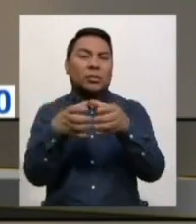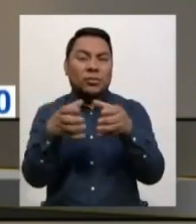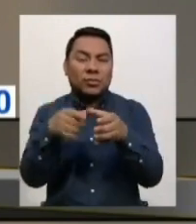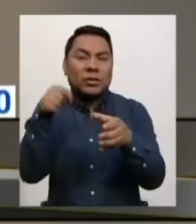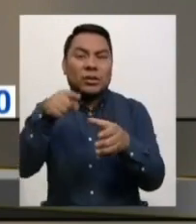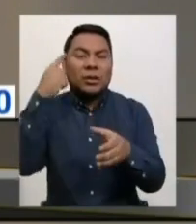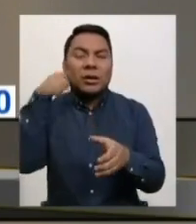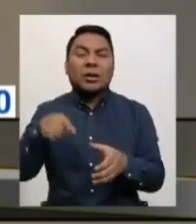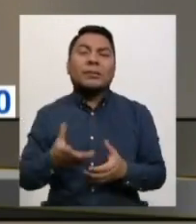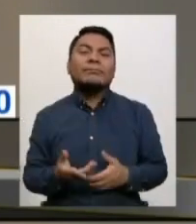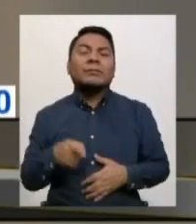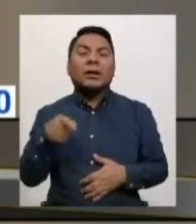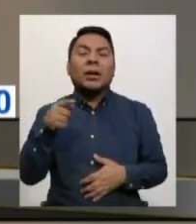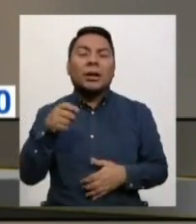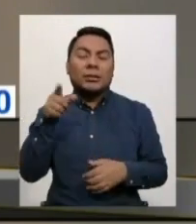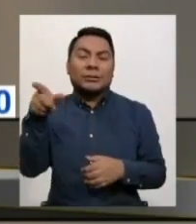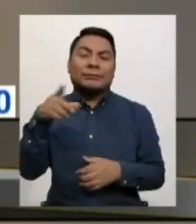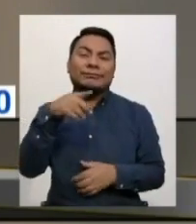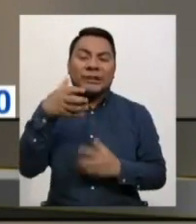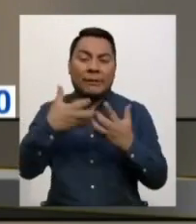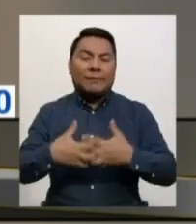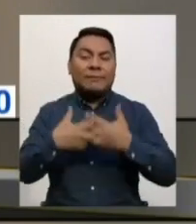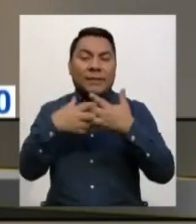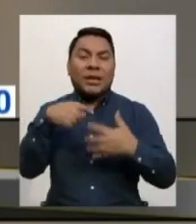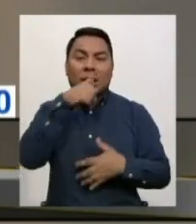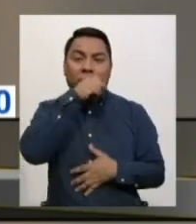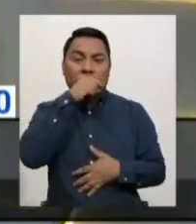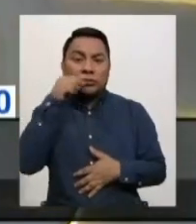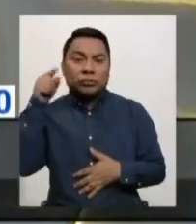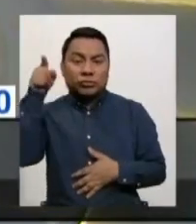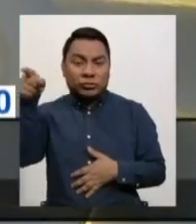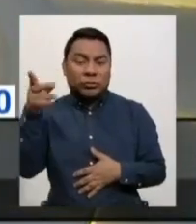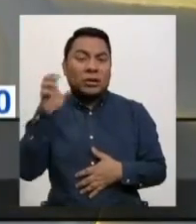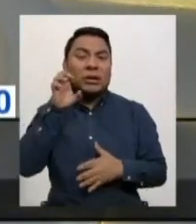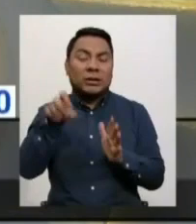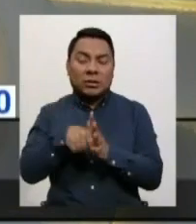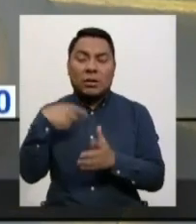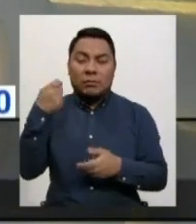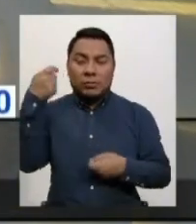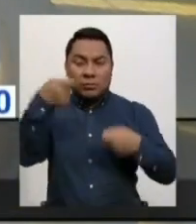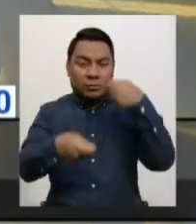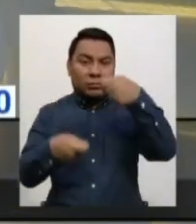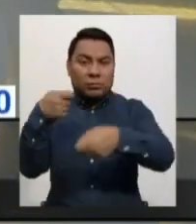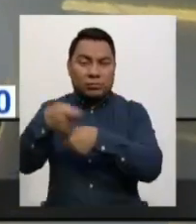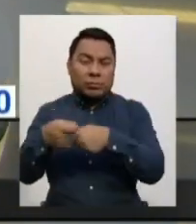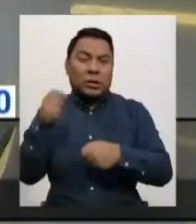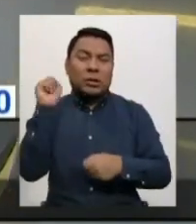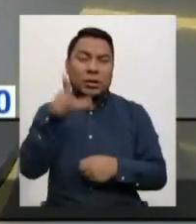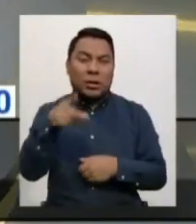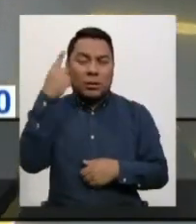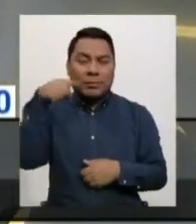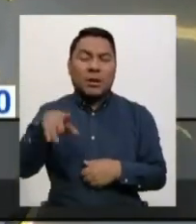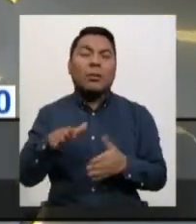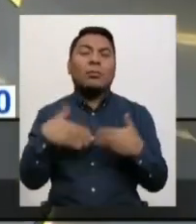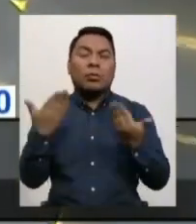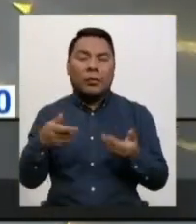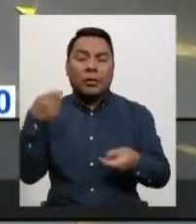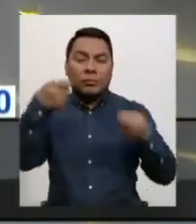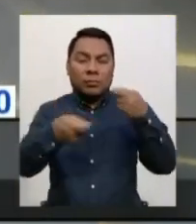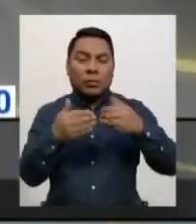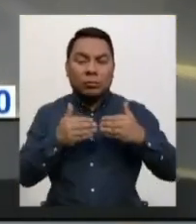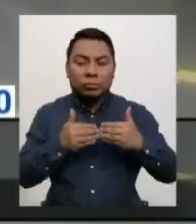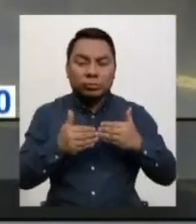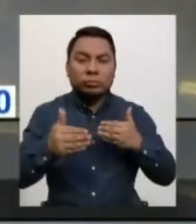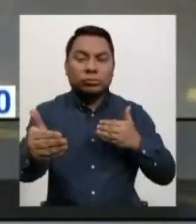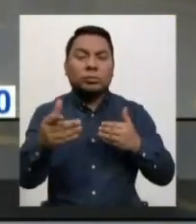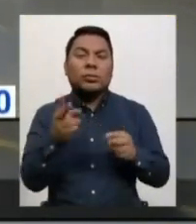del tamaño de Mars, la fabricante de chocolates como los Snickers, por ejemplo, ha dicho que va a invertir una cantidad billonaria en planes de sostenibilidad